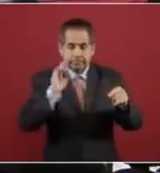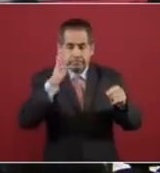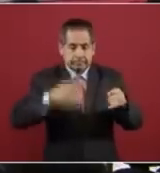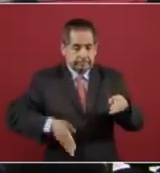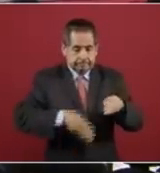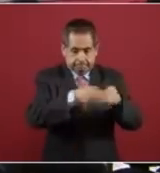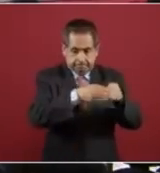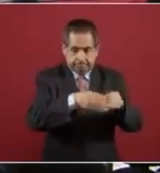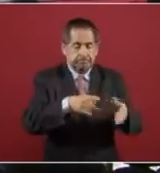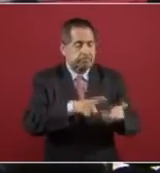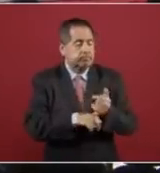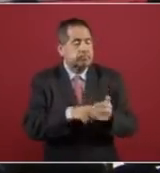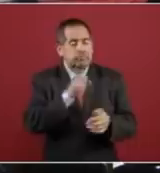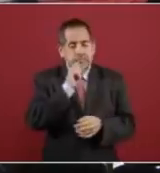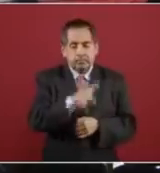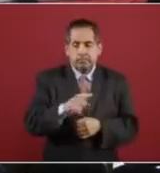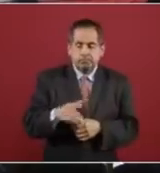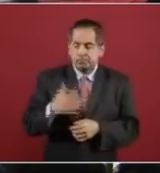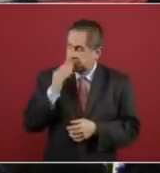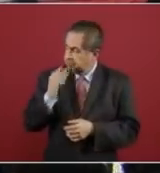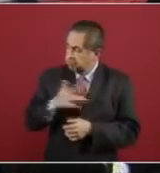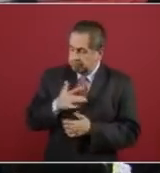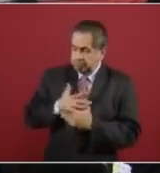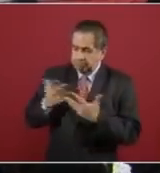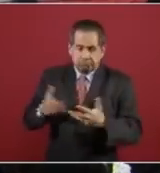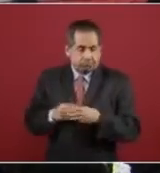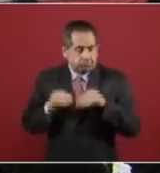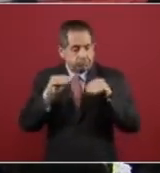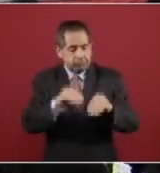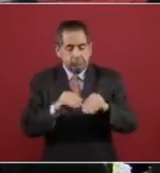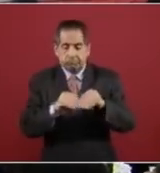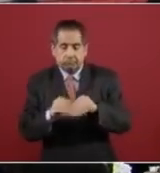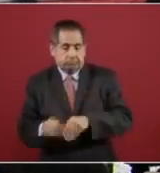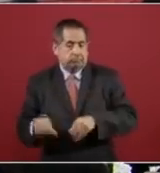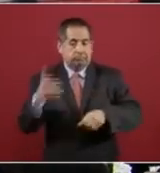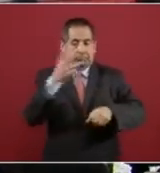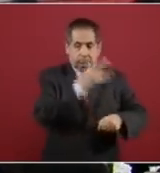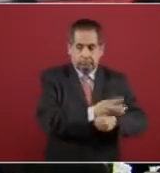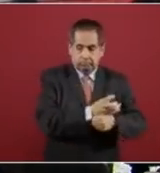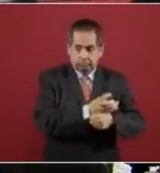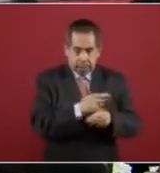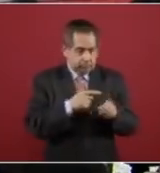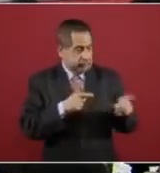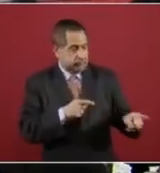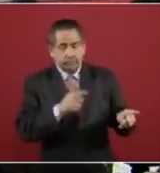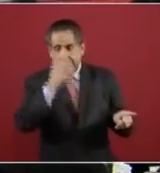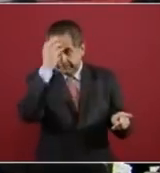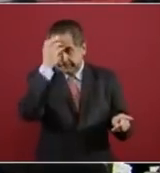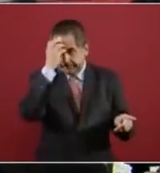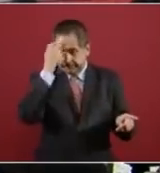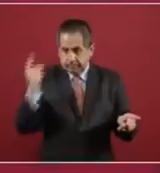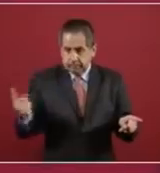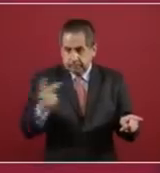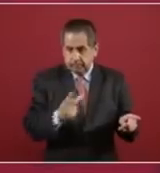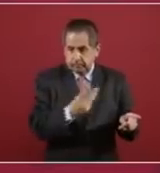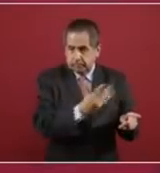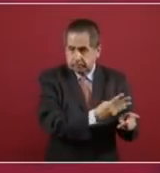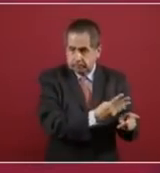también a la generosidad del presidente de la República, vamos a tener la cuarta sección del Bosque de Chapultepec, en este